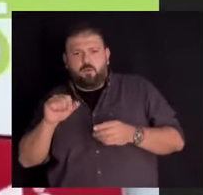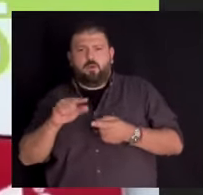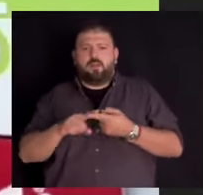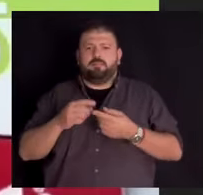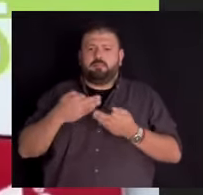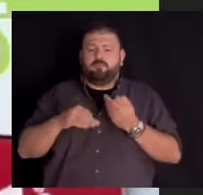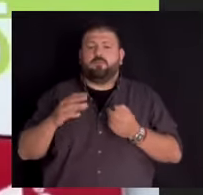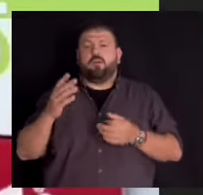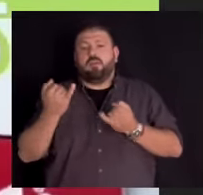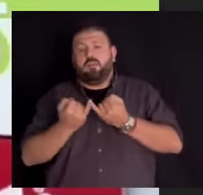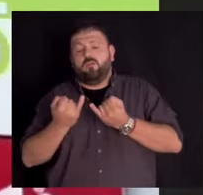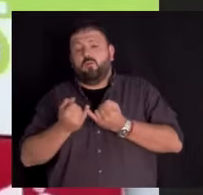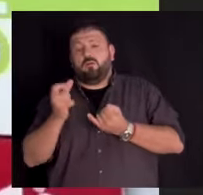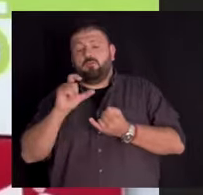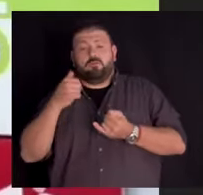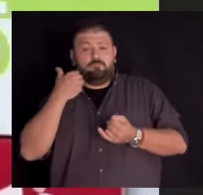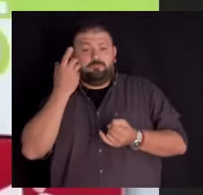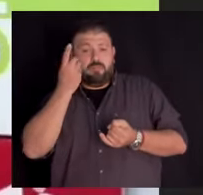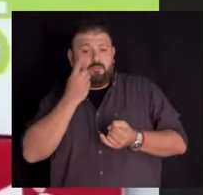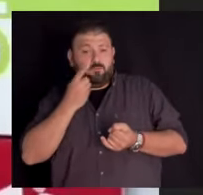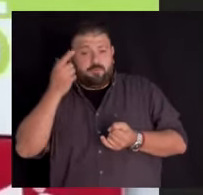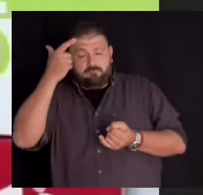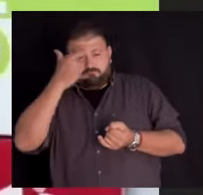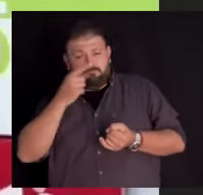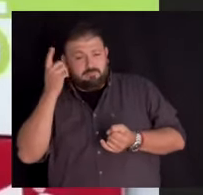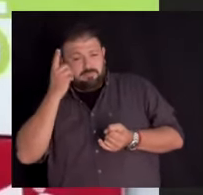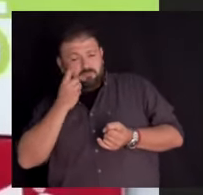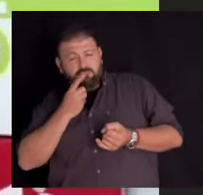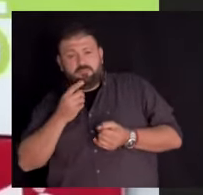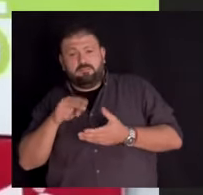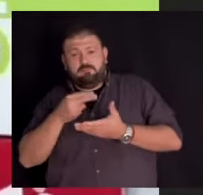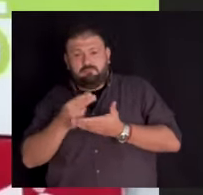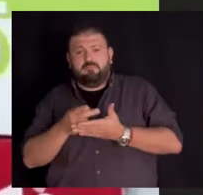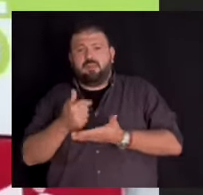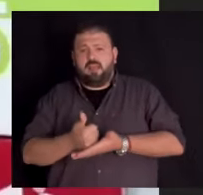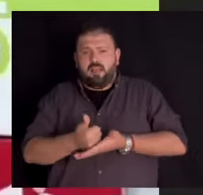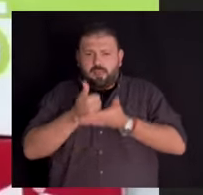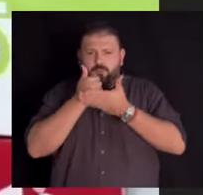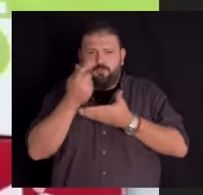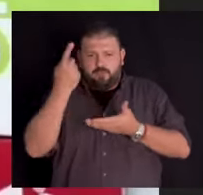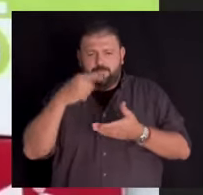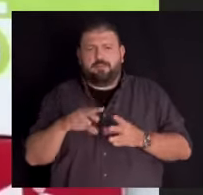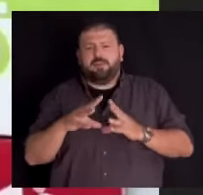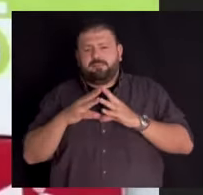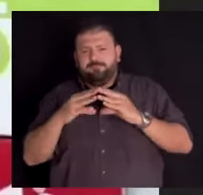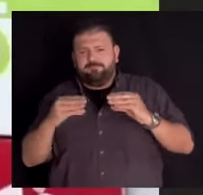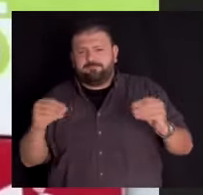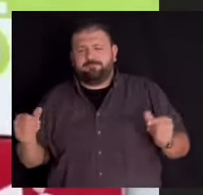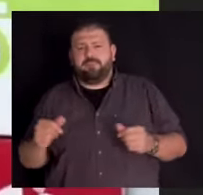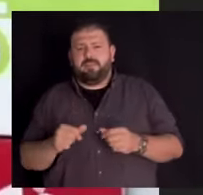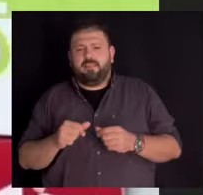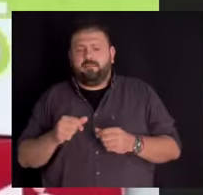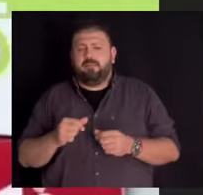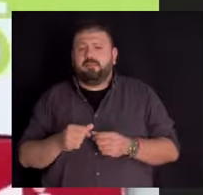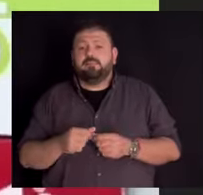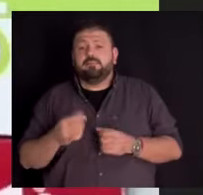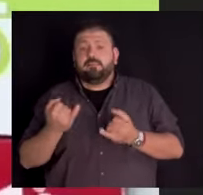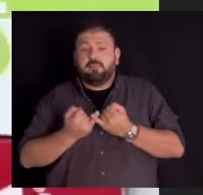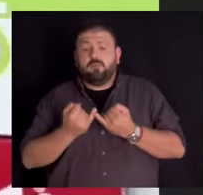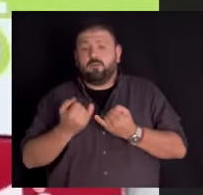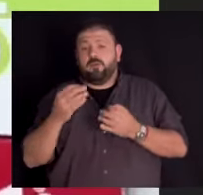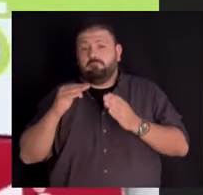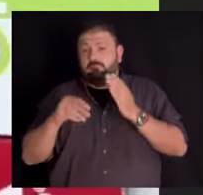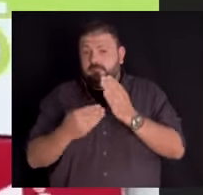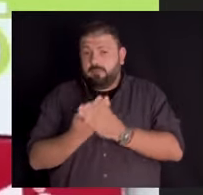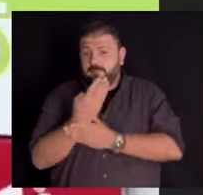la noche si queremos dormir. Ayuda mucho ayudar a que el cuerpo libere serotonina. Y en la mañana que queremos